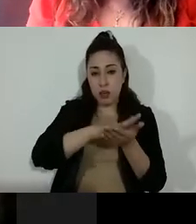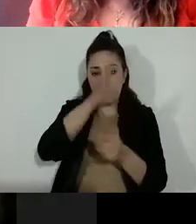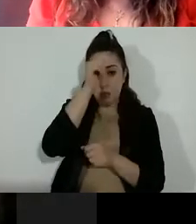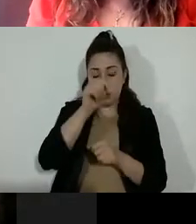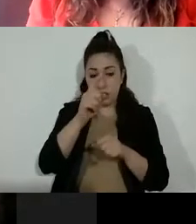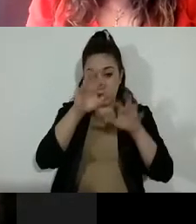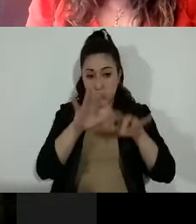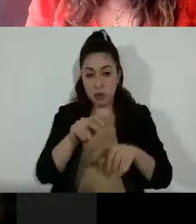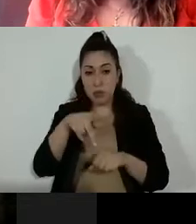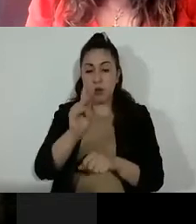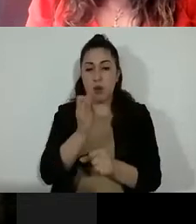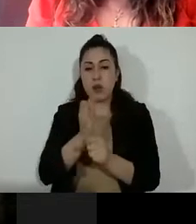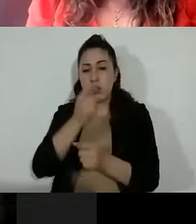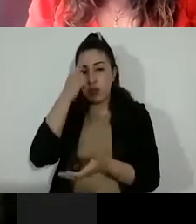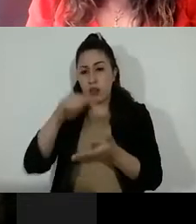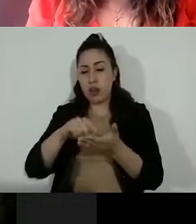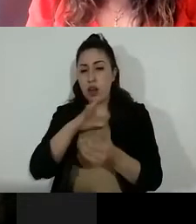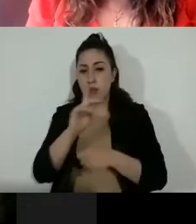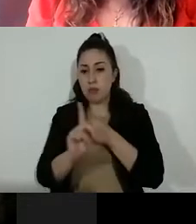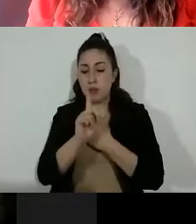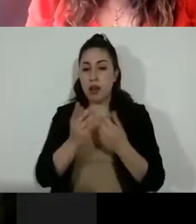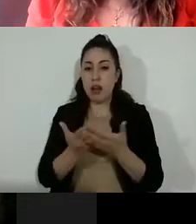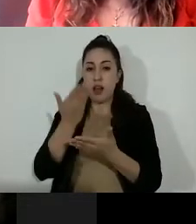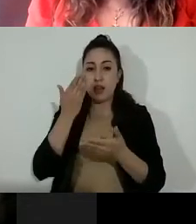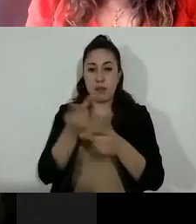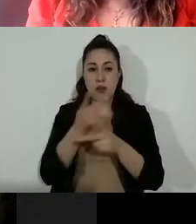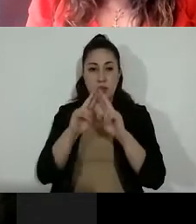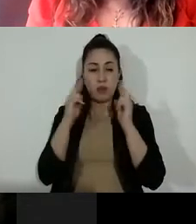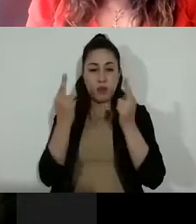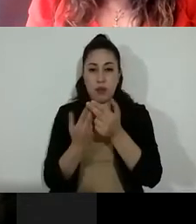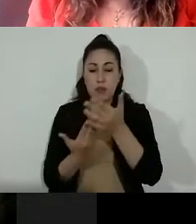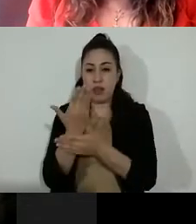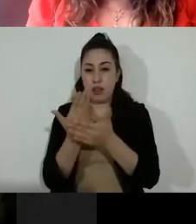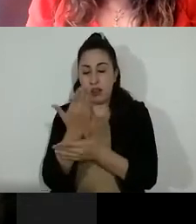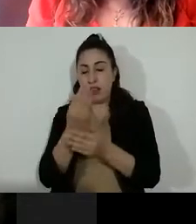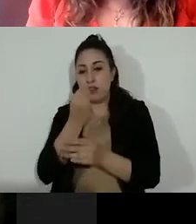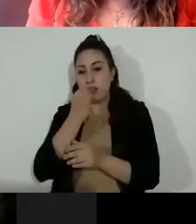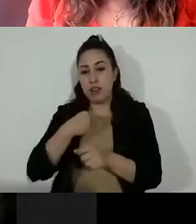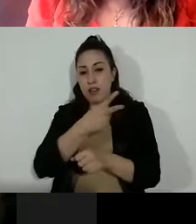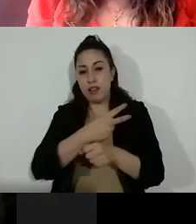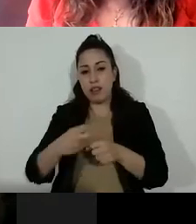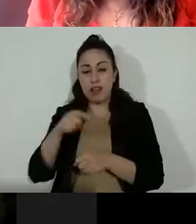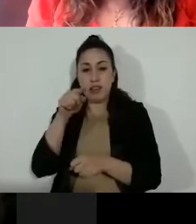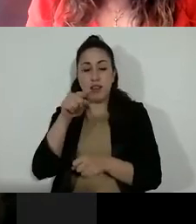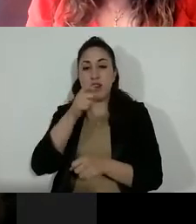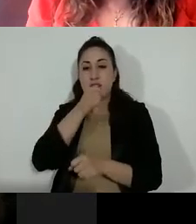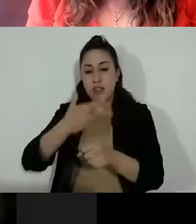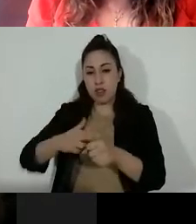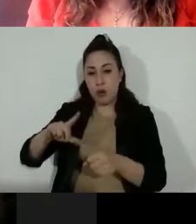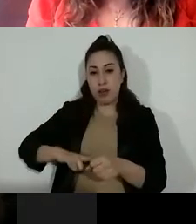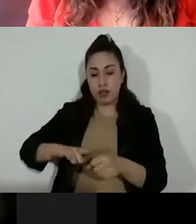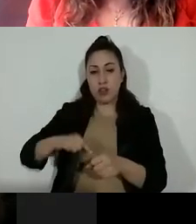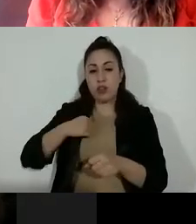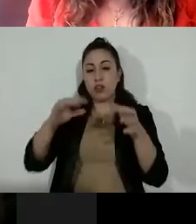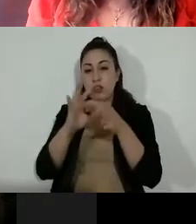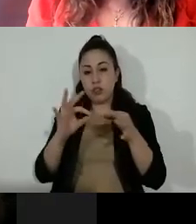un problema que lo hice mención en un desayuno que muy amablemente nos hizo la invitación el secretario de Gobierno y que